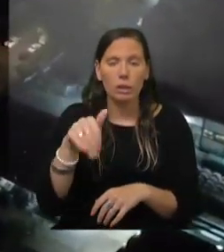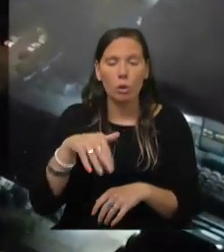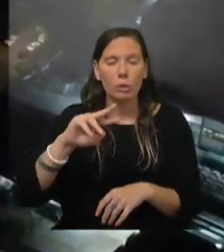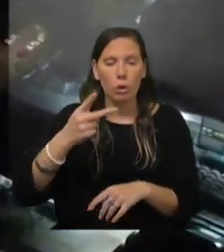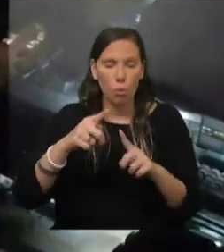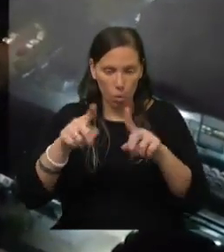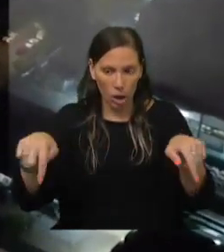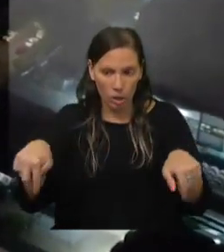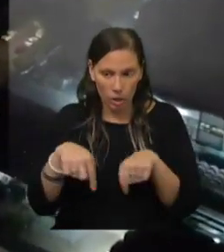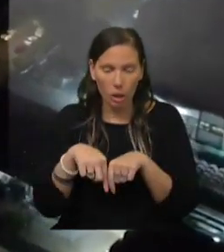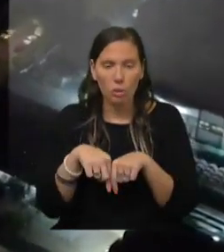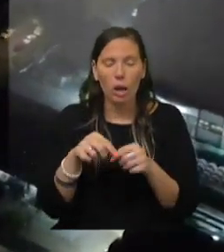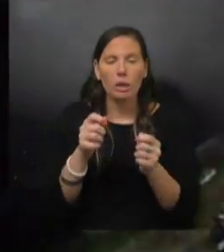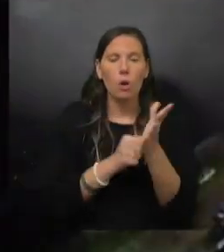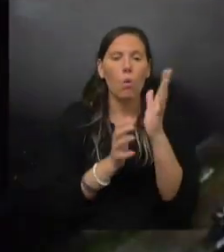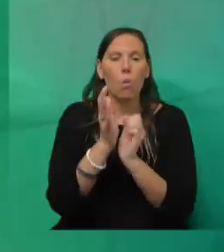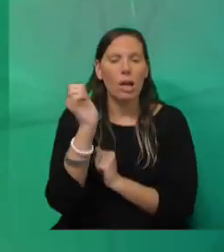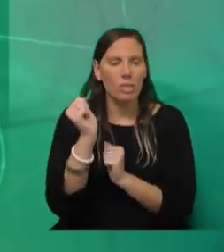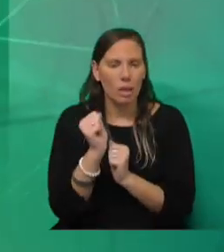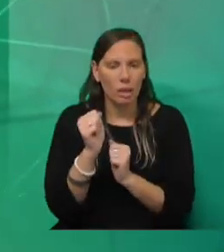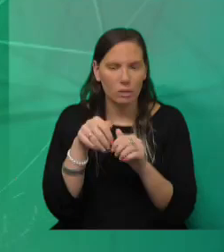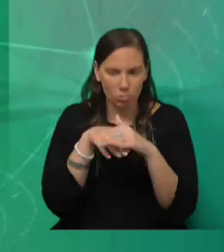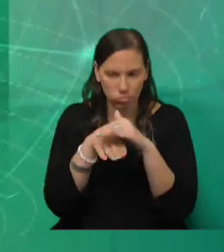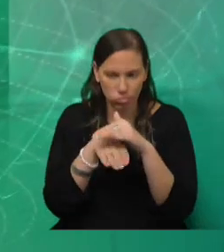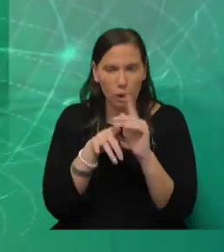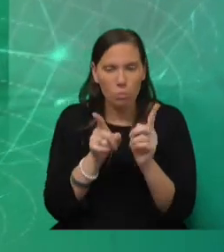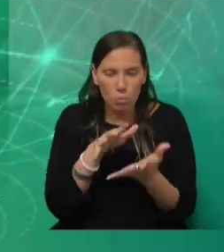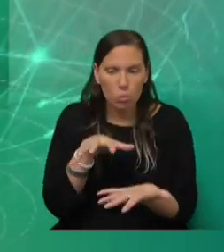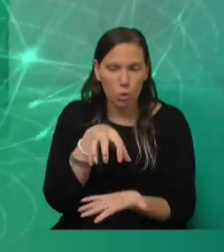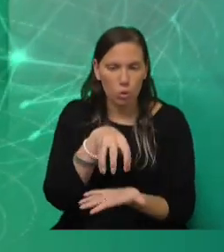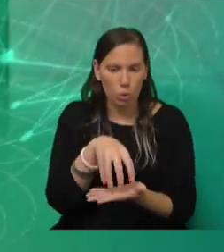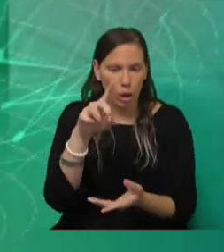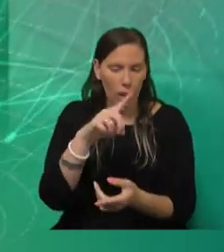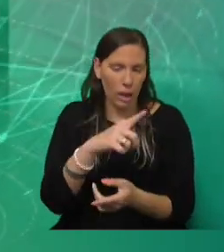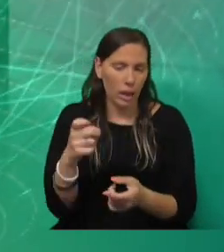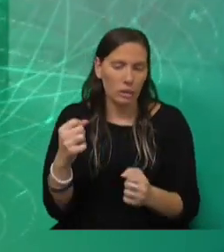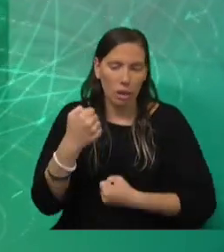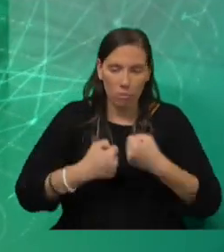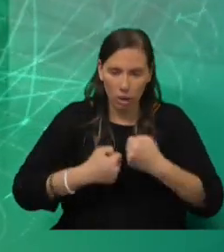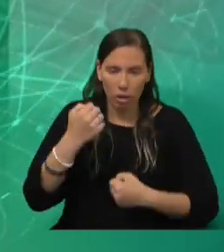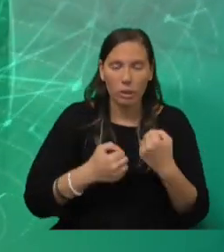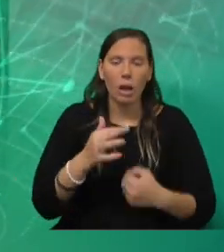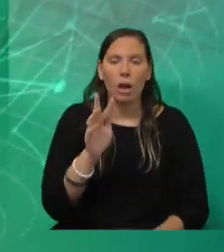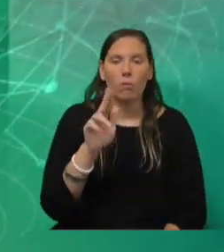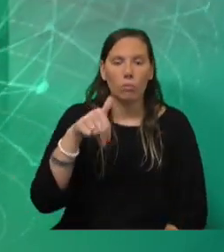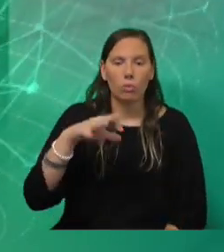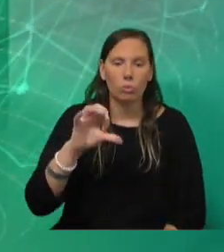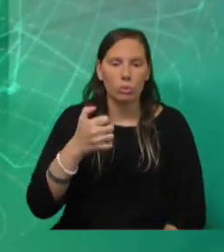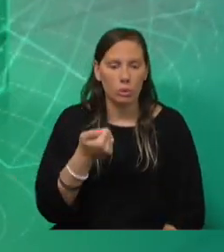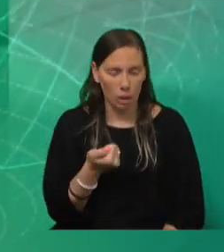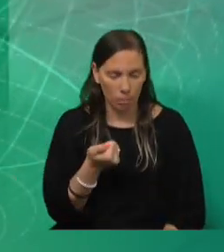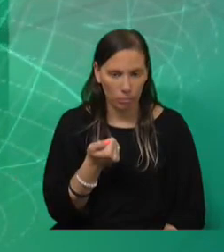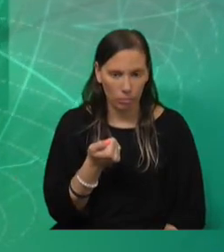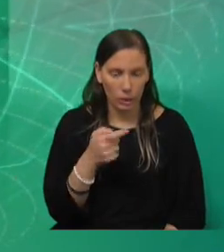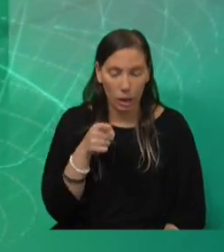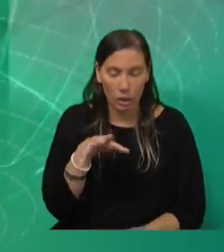donde se depositan guantes de látex en el mismo predio donde funcionaba la exfábrica de funza de la calle Habana en